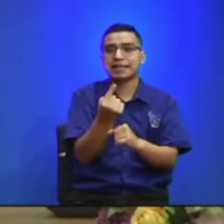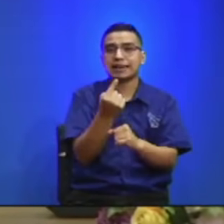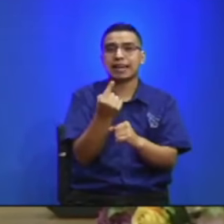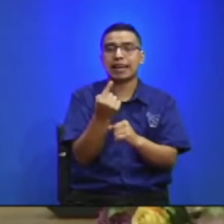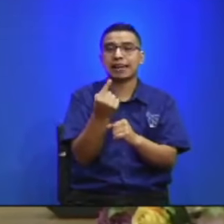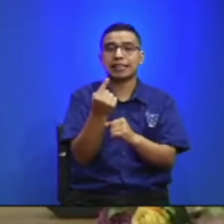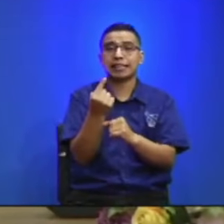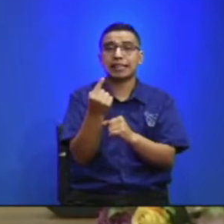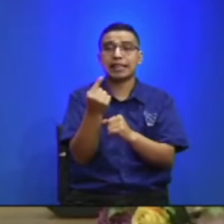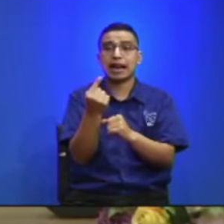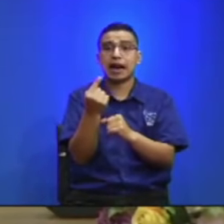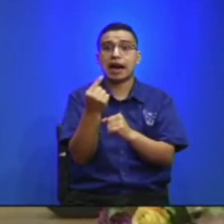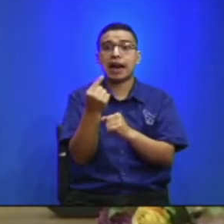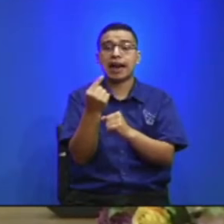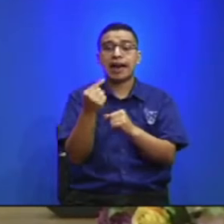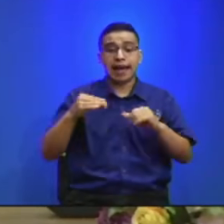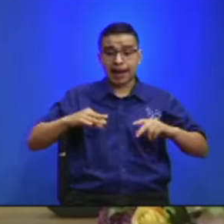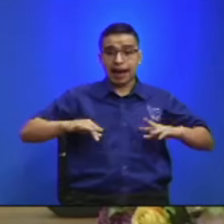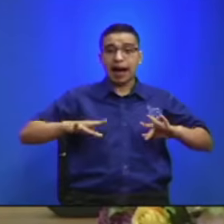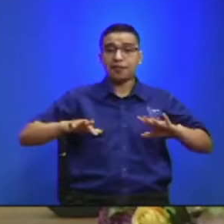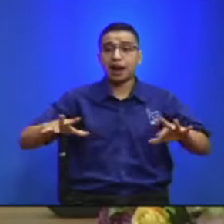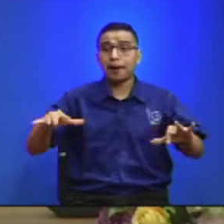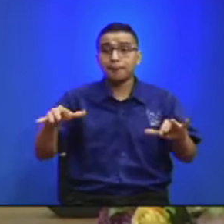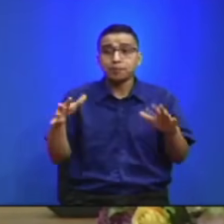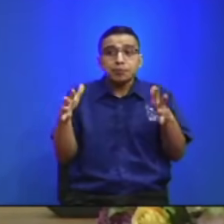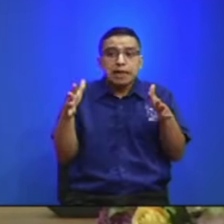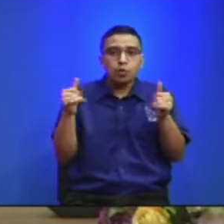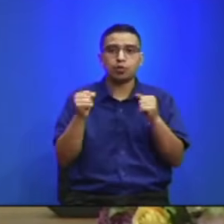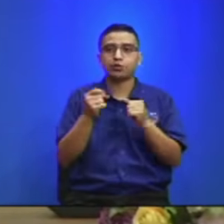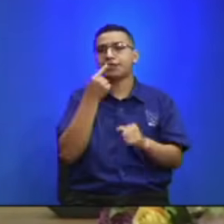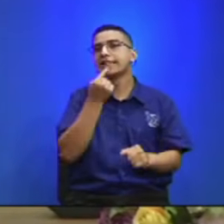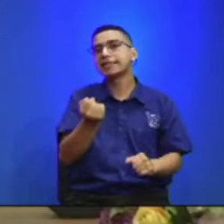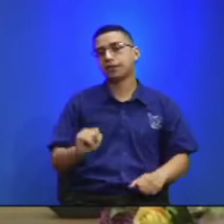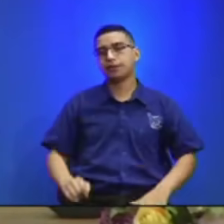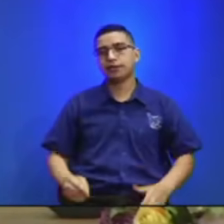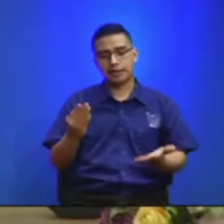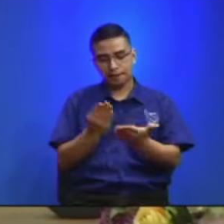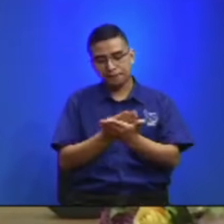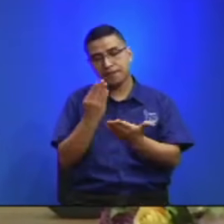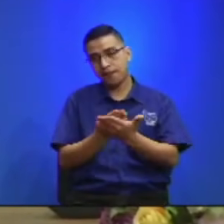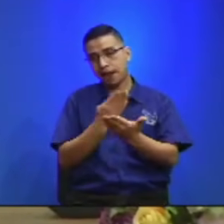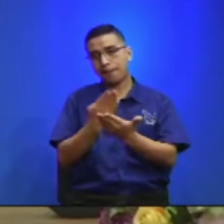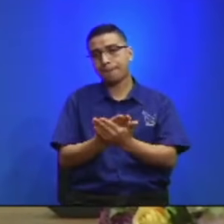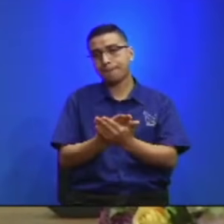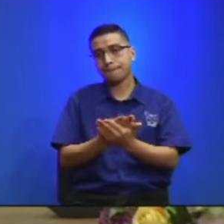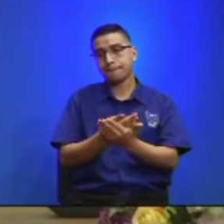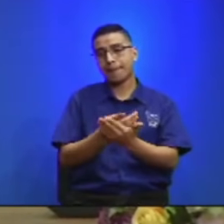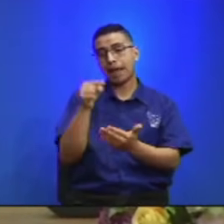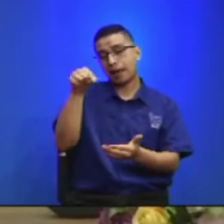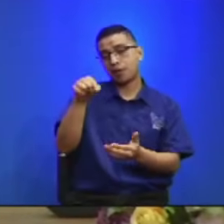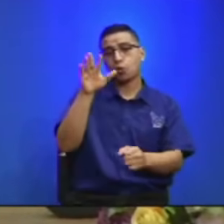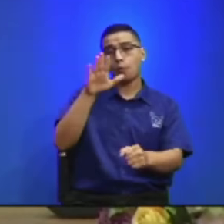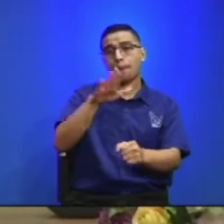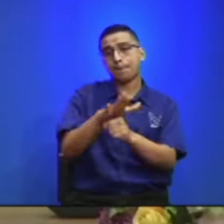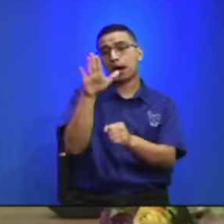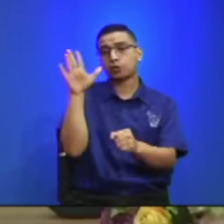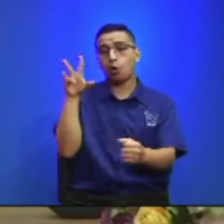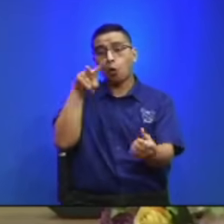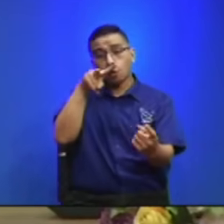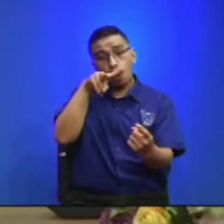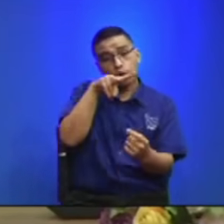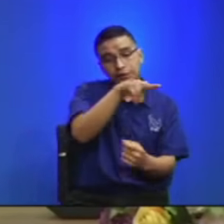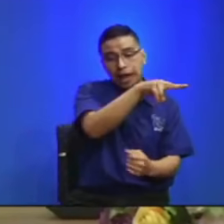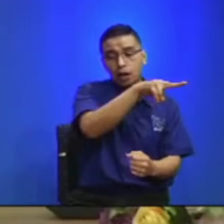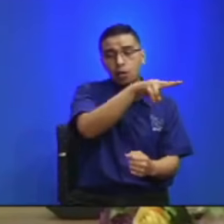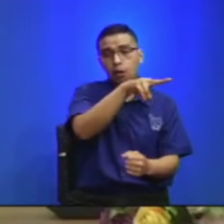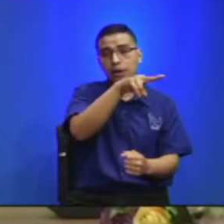gran temor en abraham pero él se mantuvo ahí de alguna manera fue parte de un pacto cortado pero